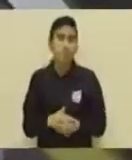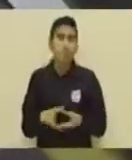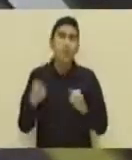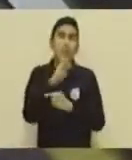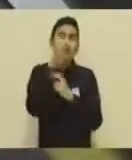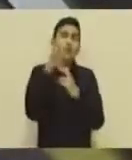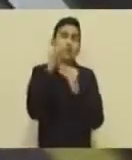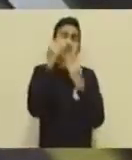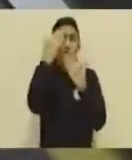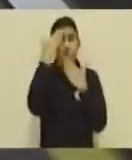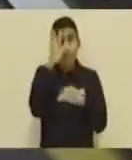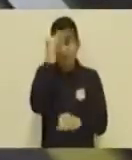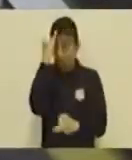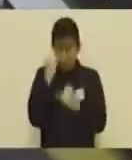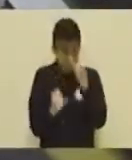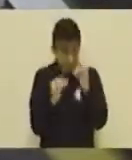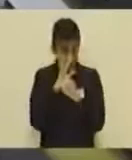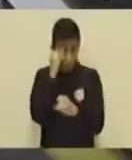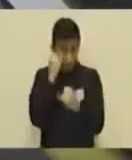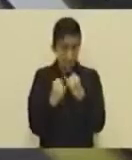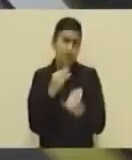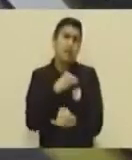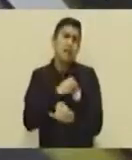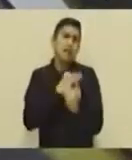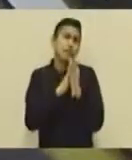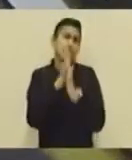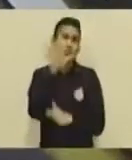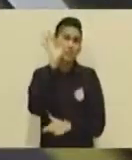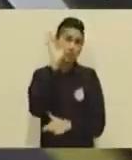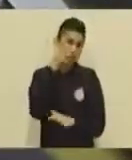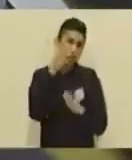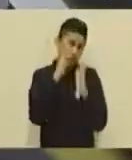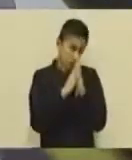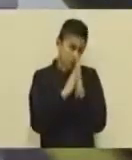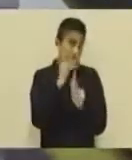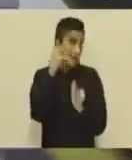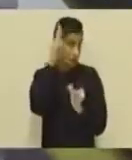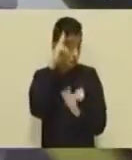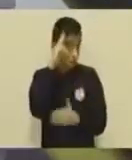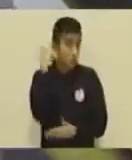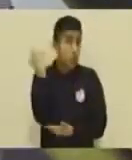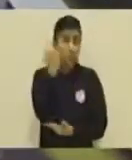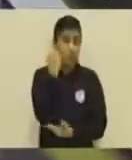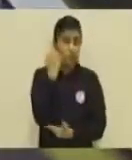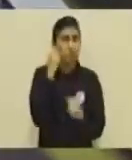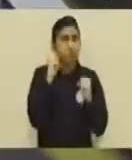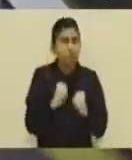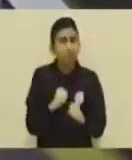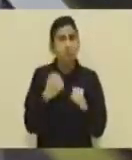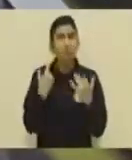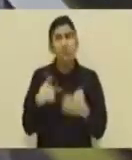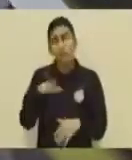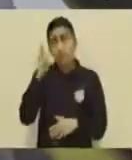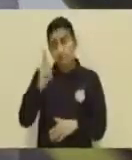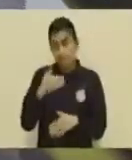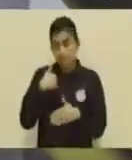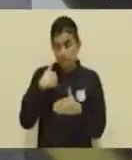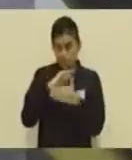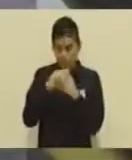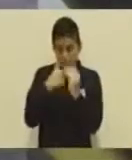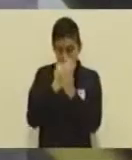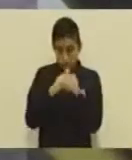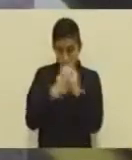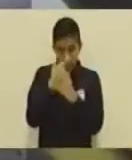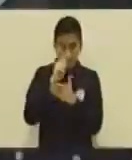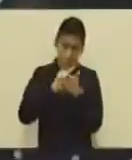Ya para finalizar, yo le invito, por favor, porque recordemos que es muy importante mantener nuestras manos limpias. Ustedes